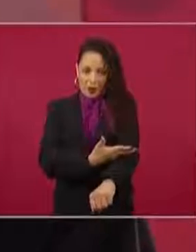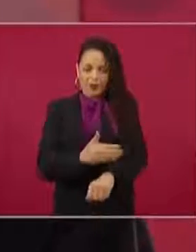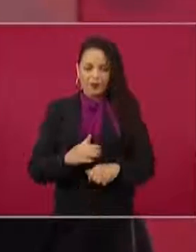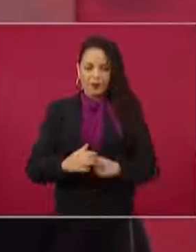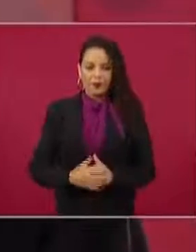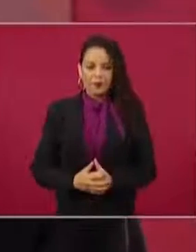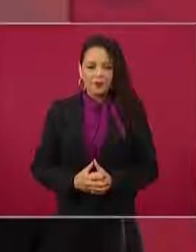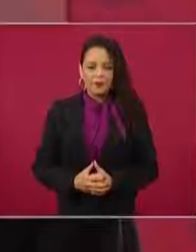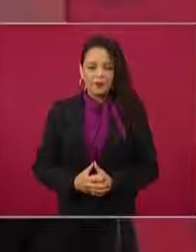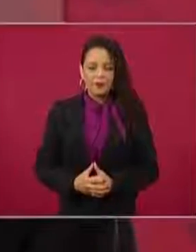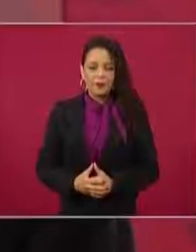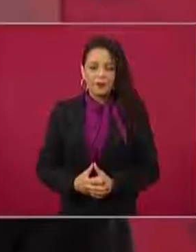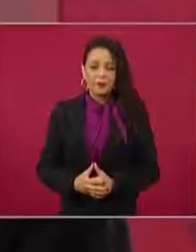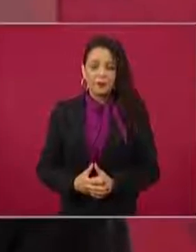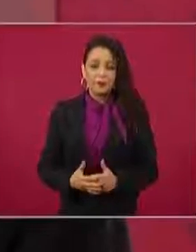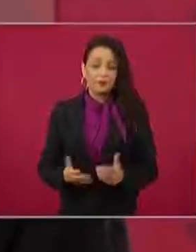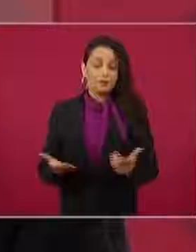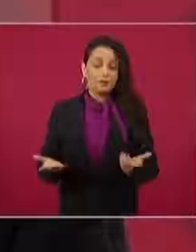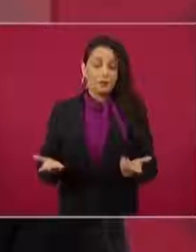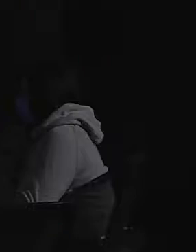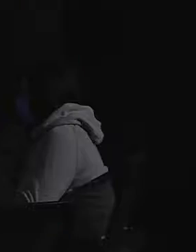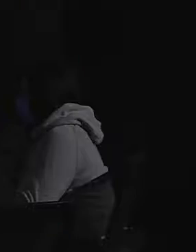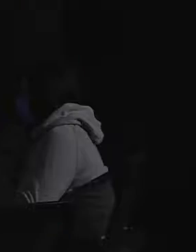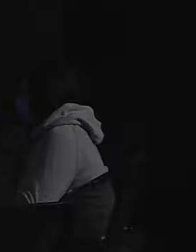la réplica.